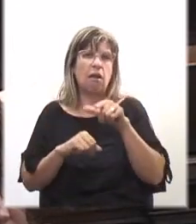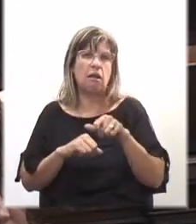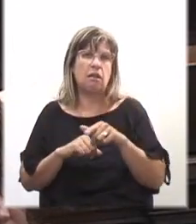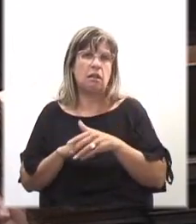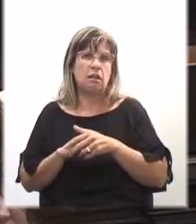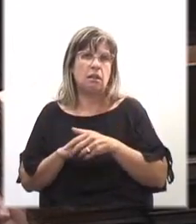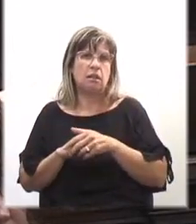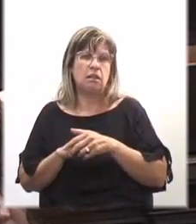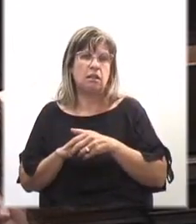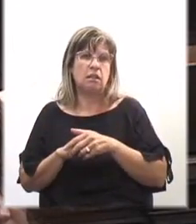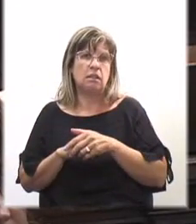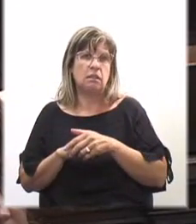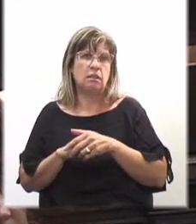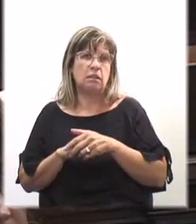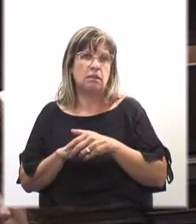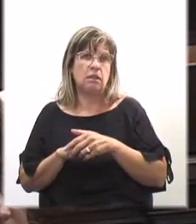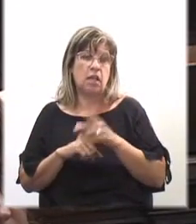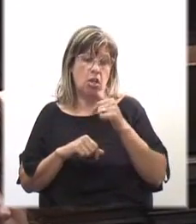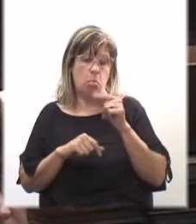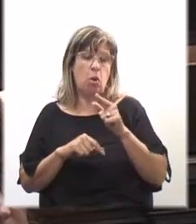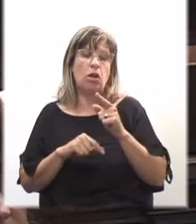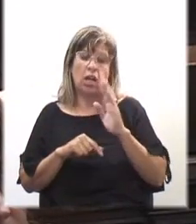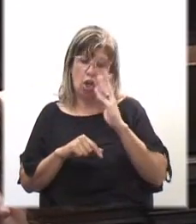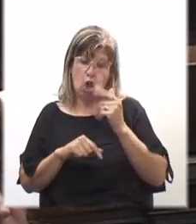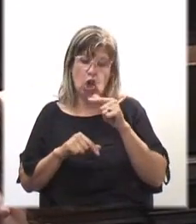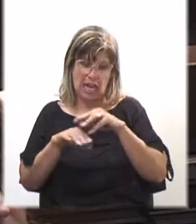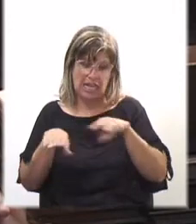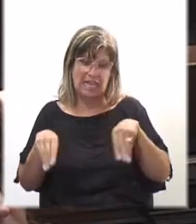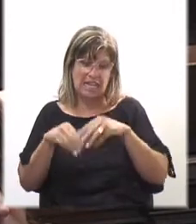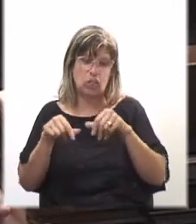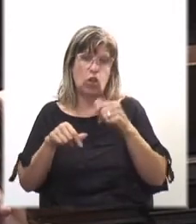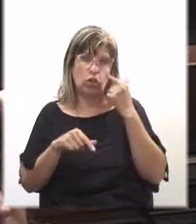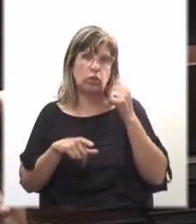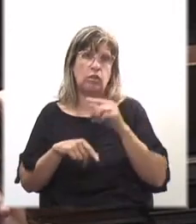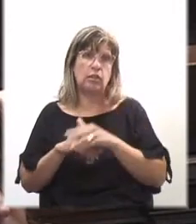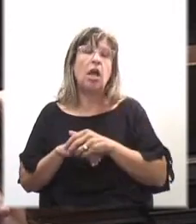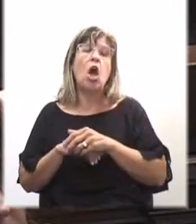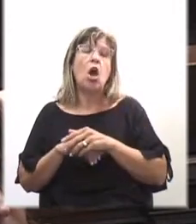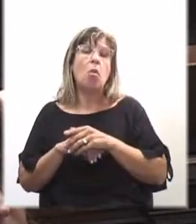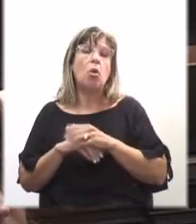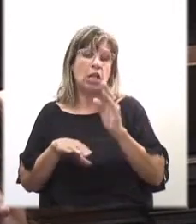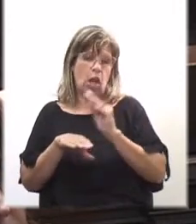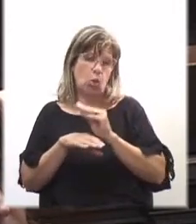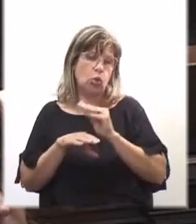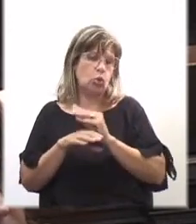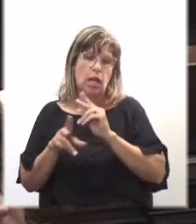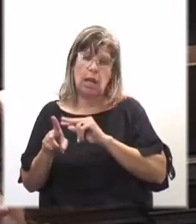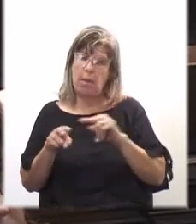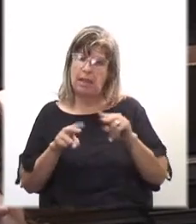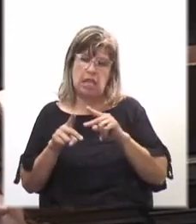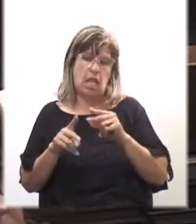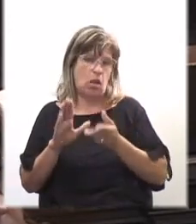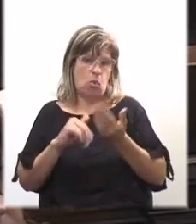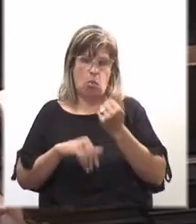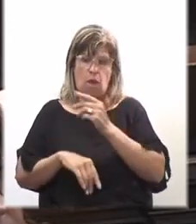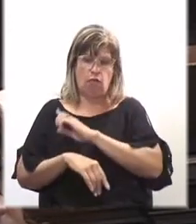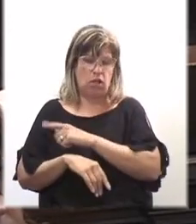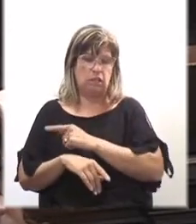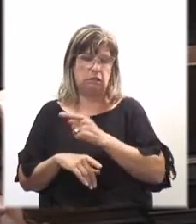su integridad territorial, porque la integridad cultural la mantiene cada vez con más fuerza,